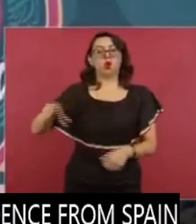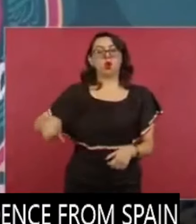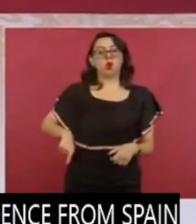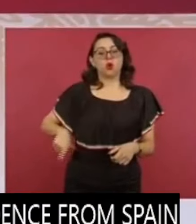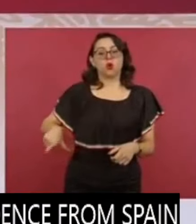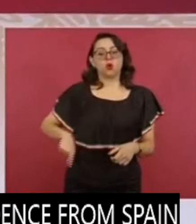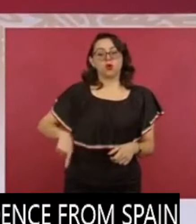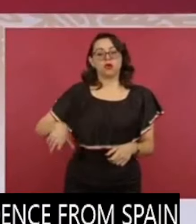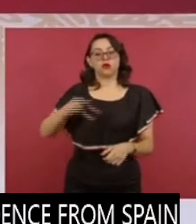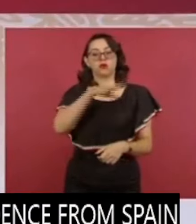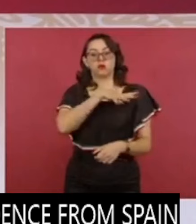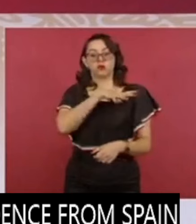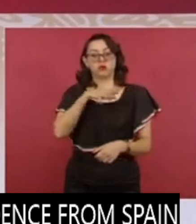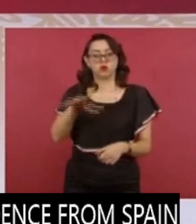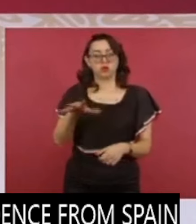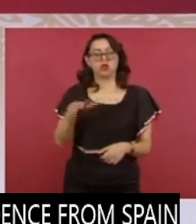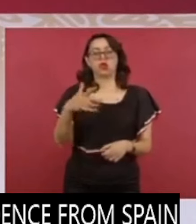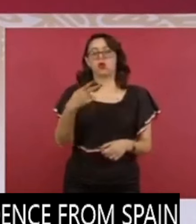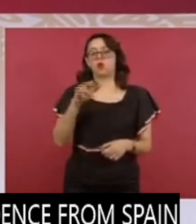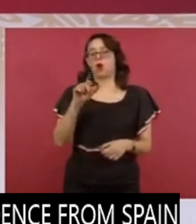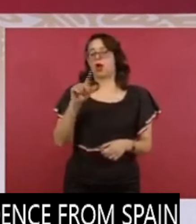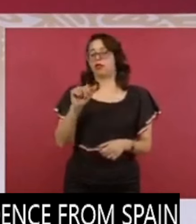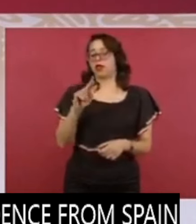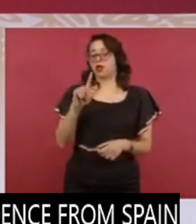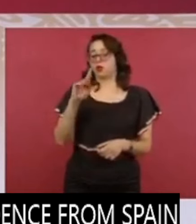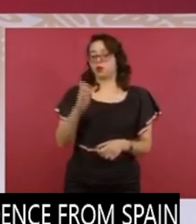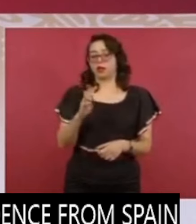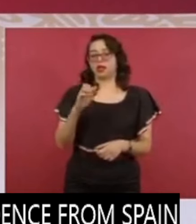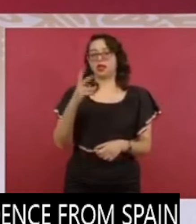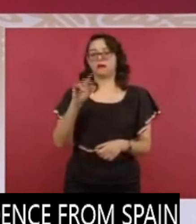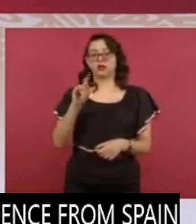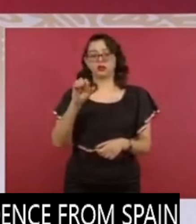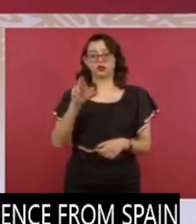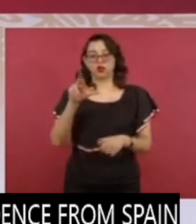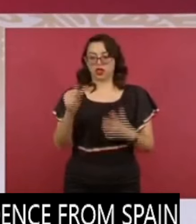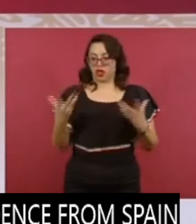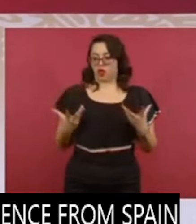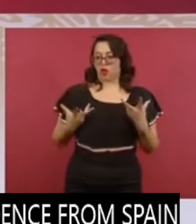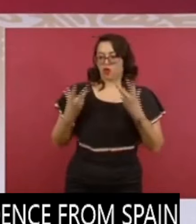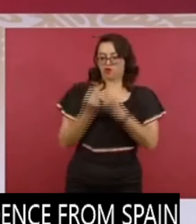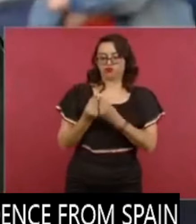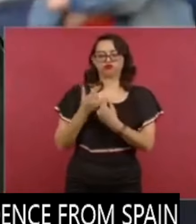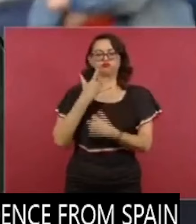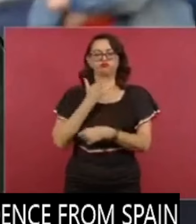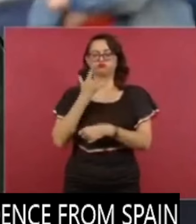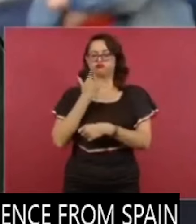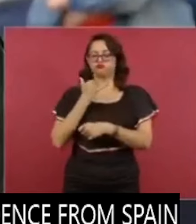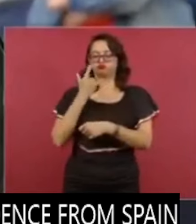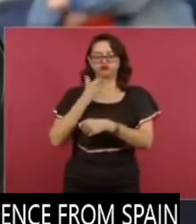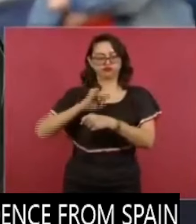el general Guadalupe Victoria durante los disturbios del Plan Montaño y del motín de la